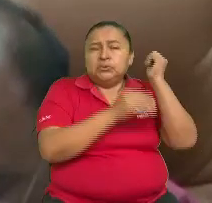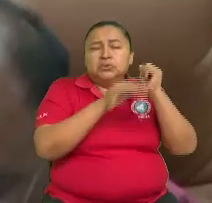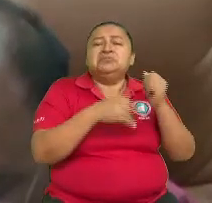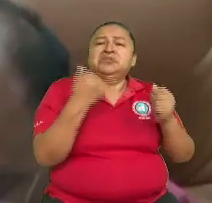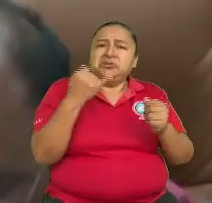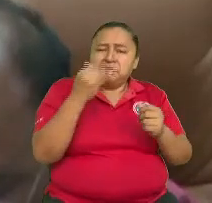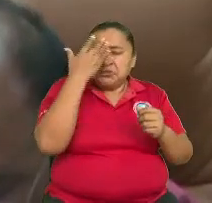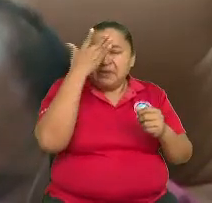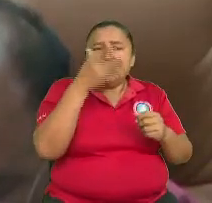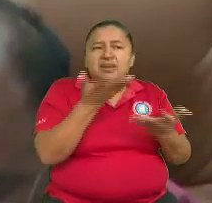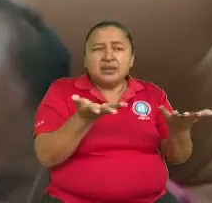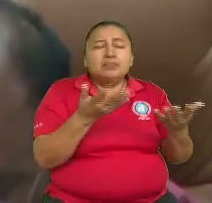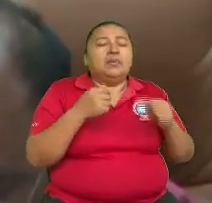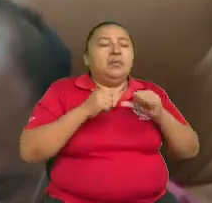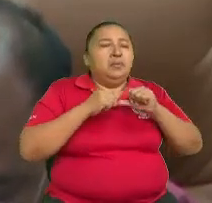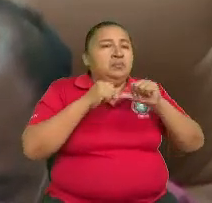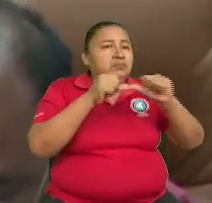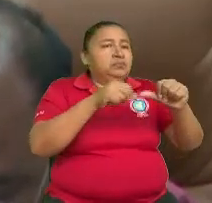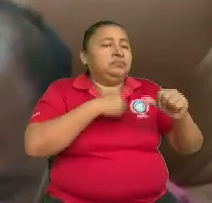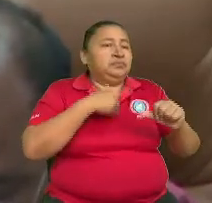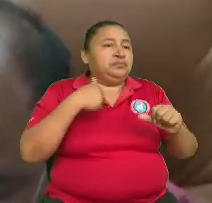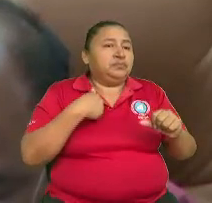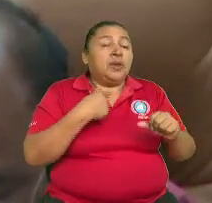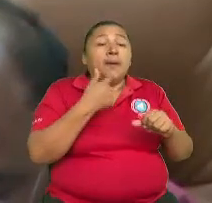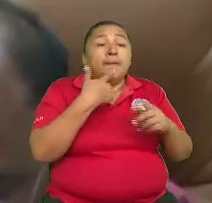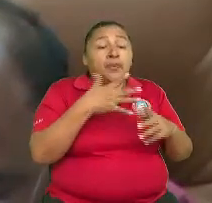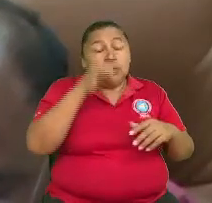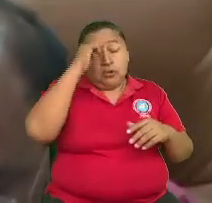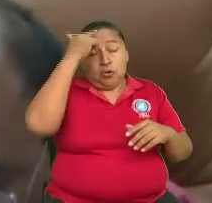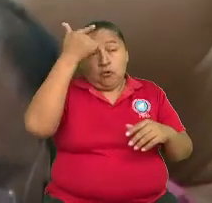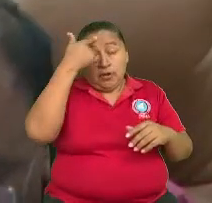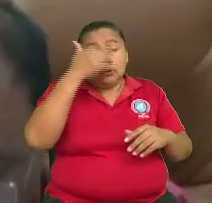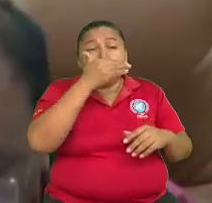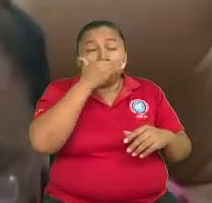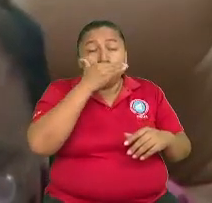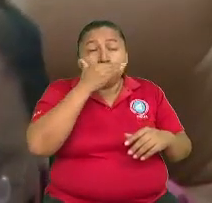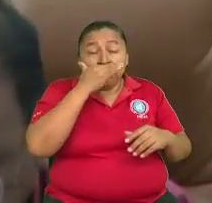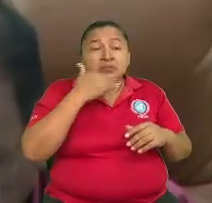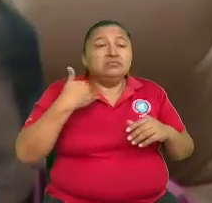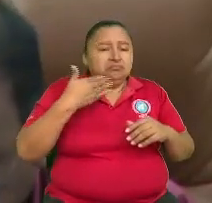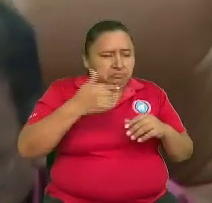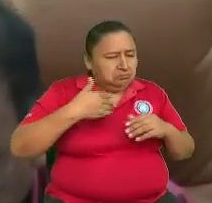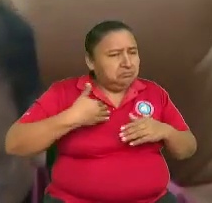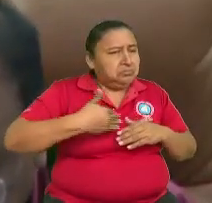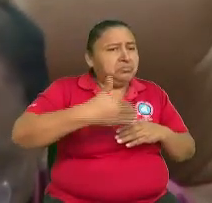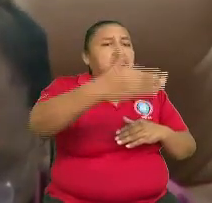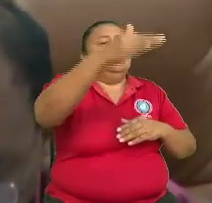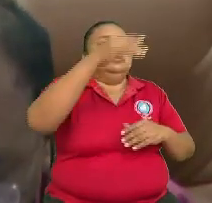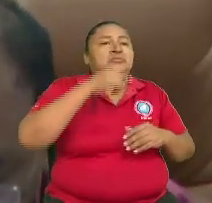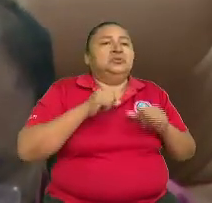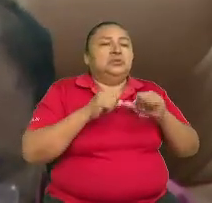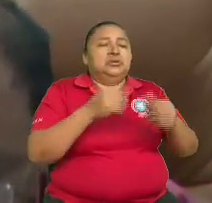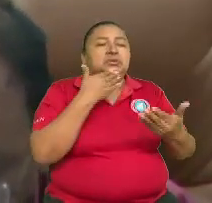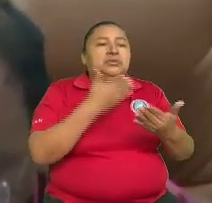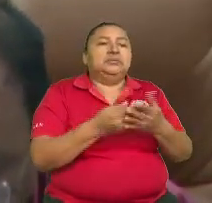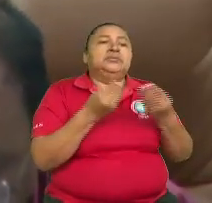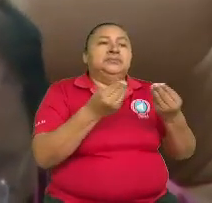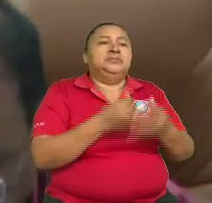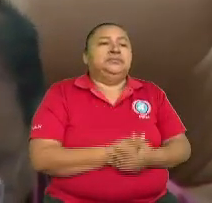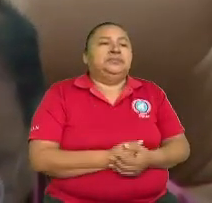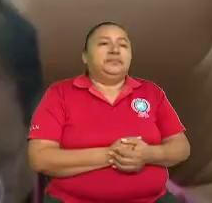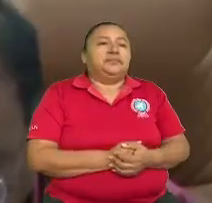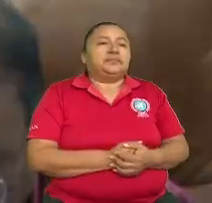qué? Vamos a seguirlo haciendo, porque gobierno sandinista habrá para rato. Muchas gracias.